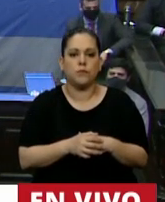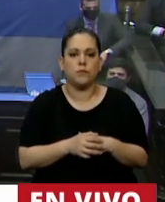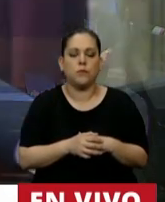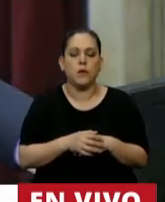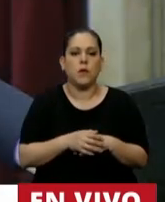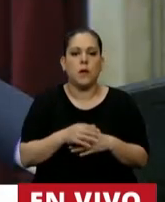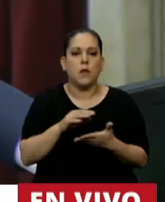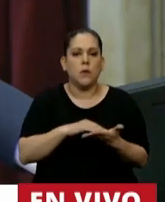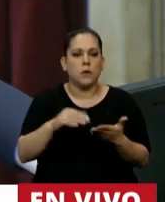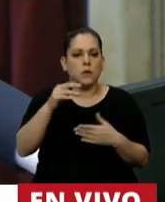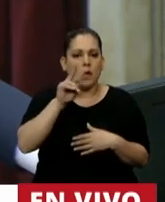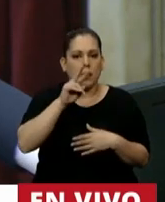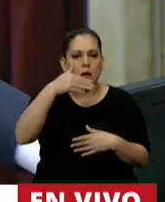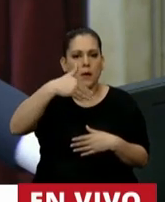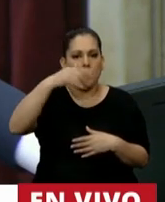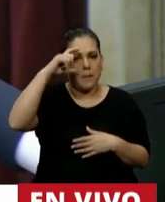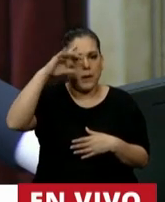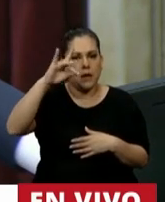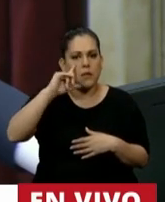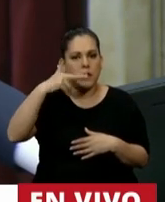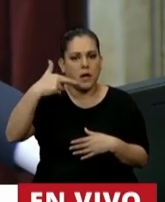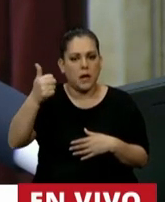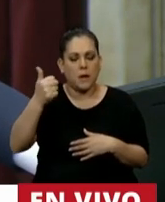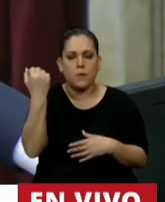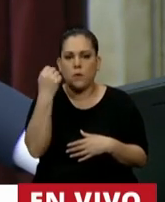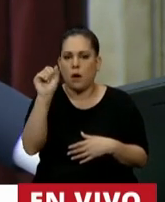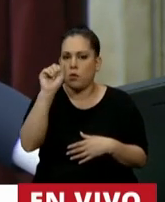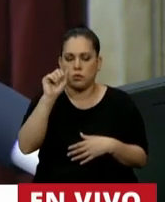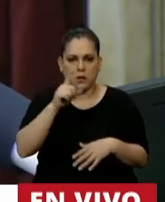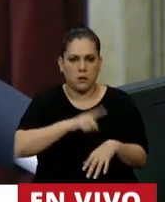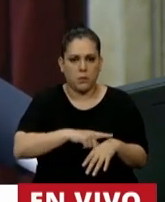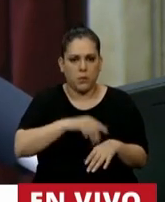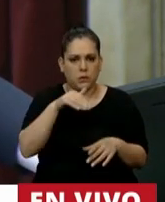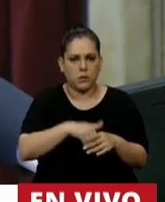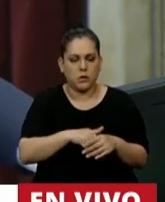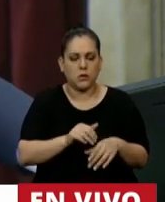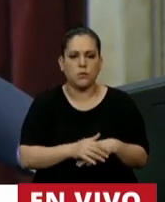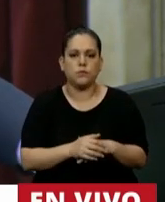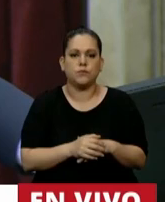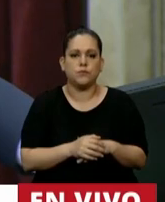diputada gladys medina ausente a la hora de votar